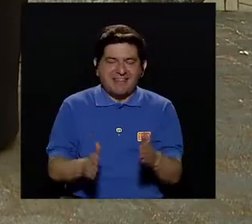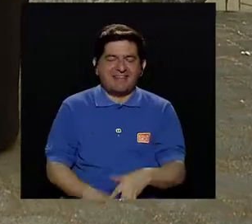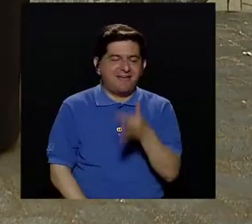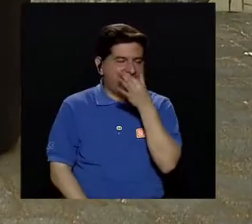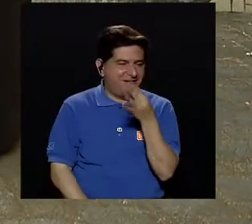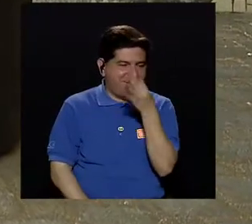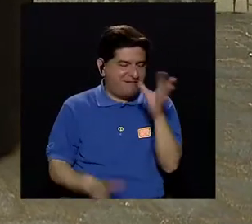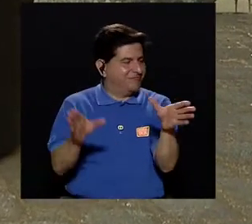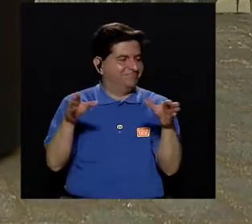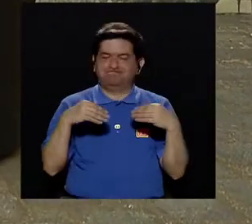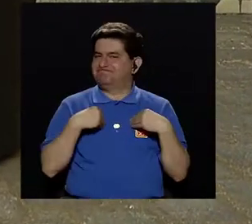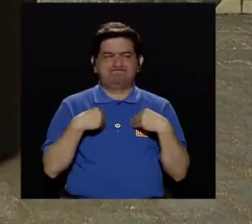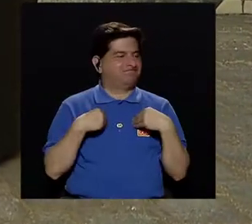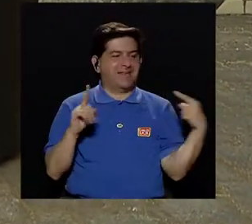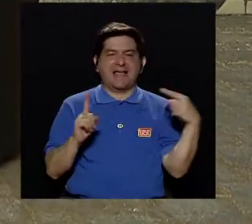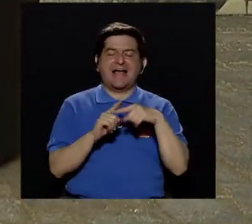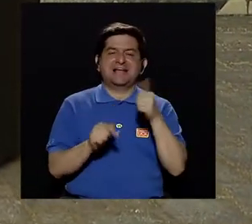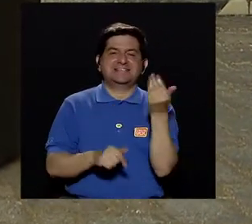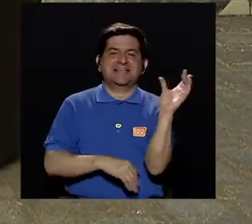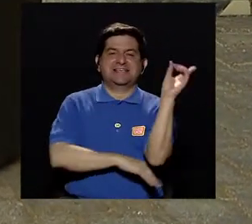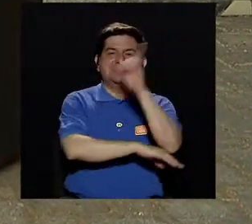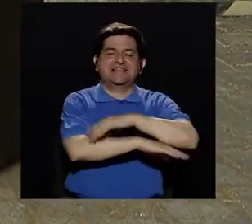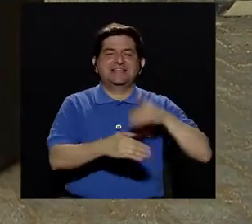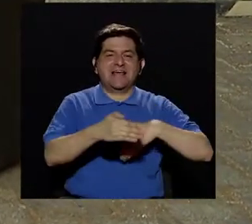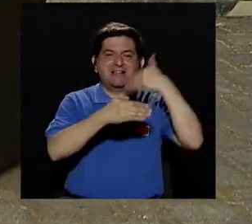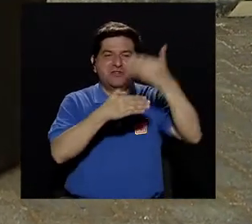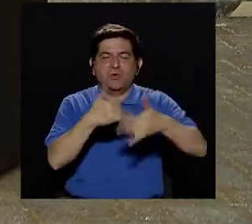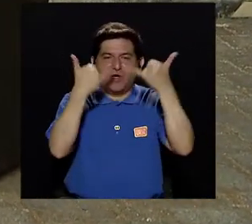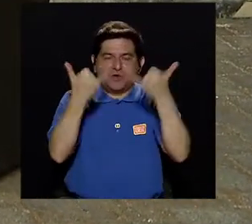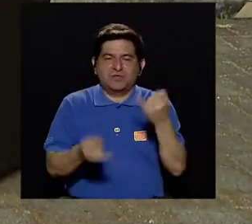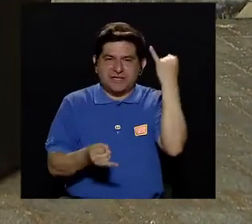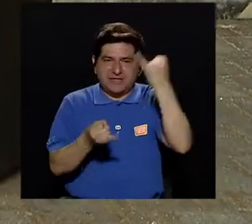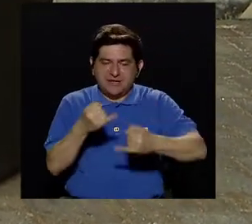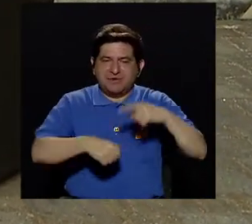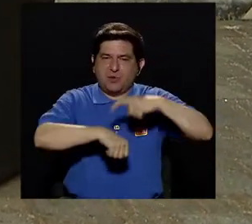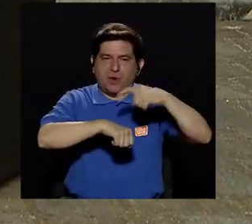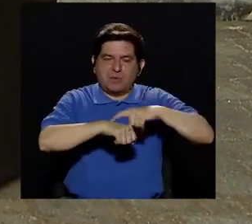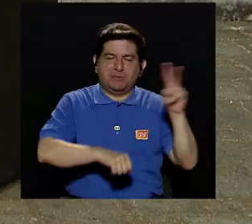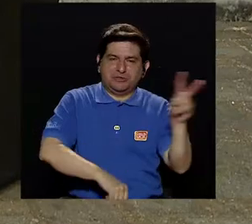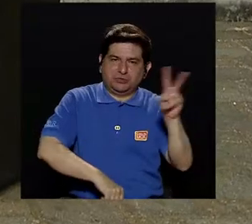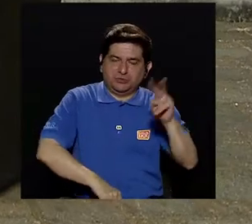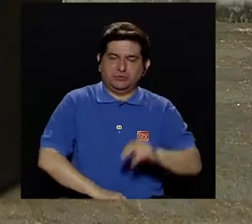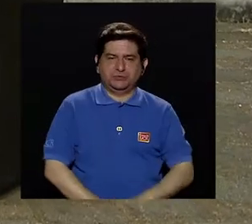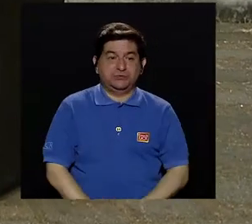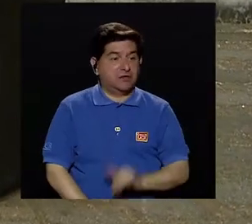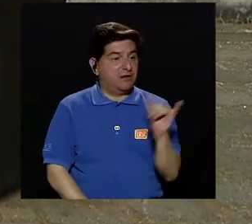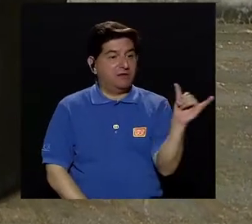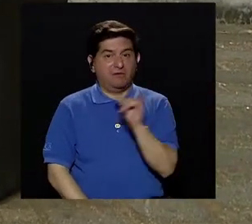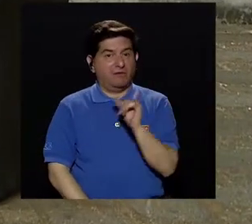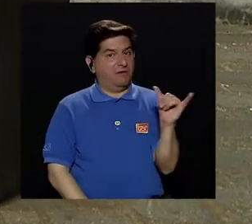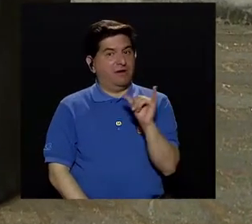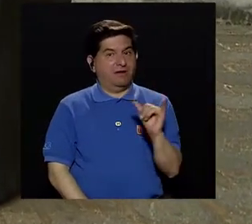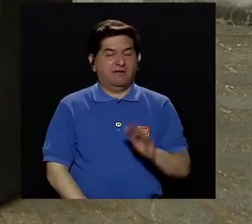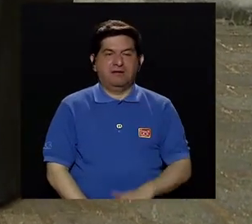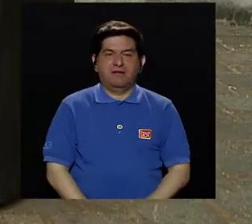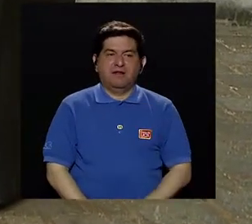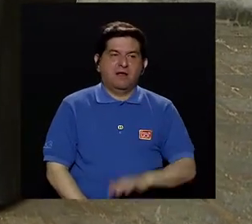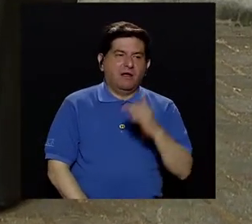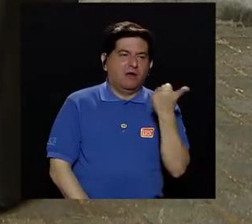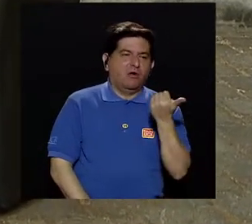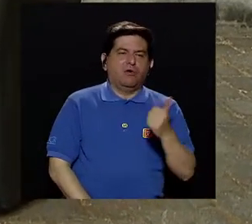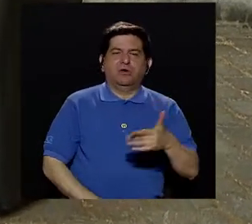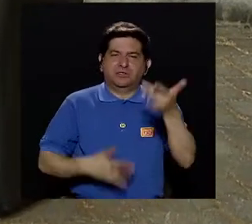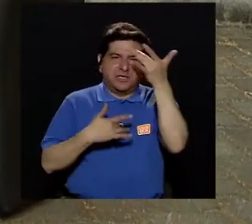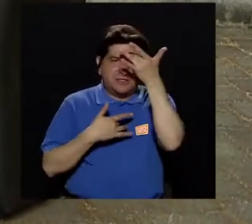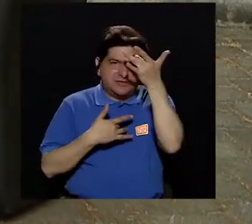esté resfriada va a ser aceptada hasta 15 días después de que haya pasado el cuadro viral. Igual pasa con otra